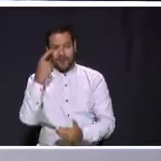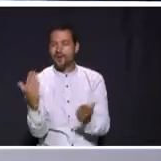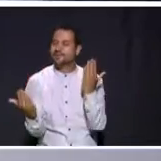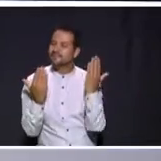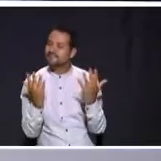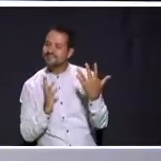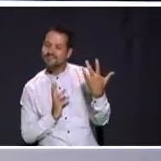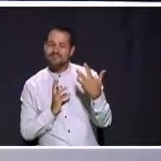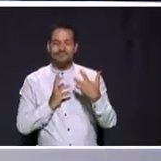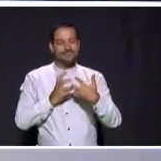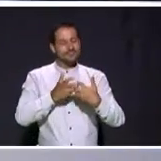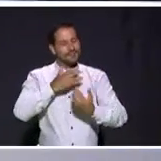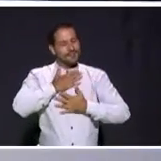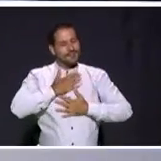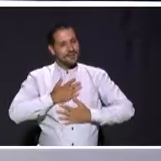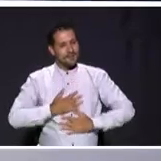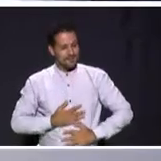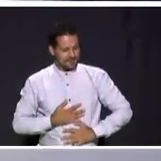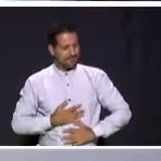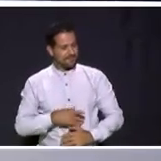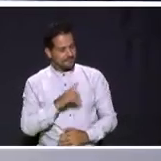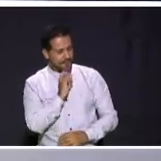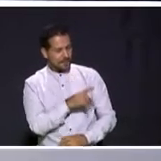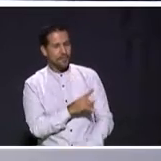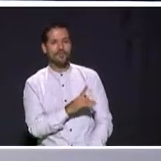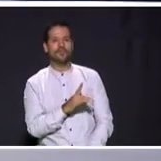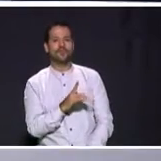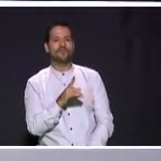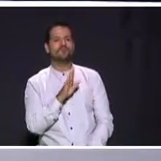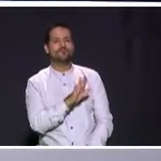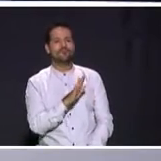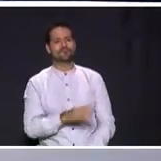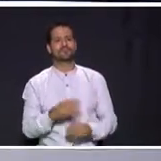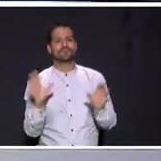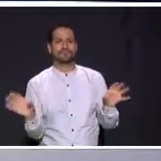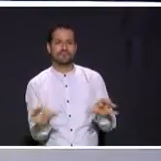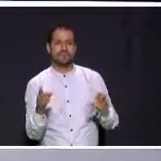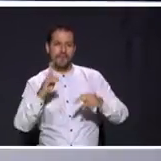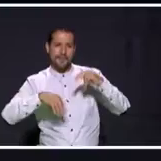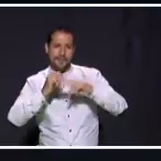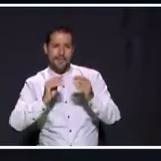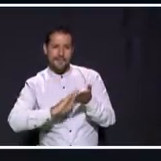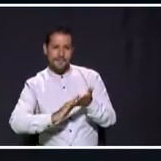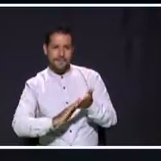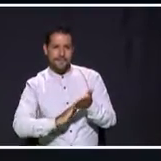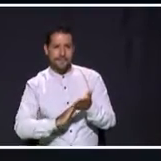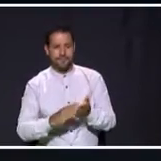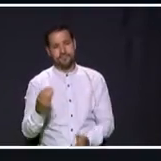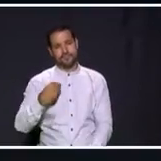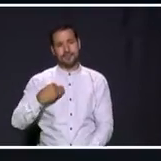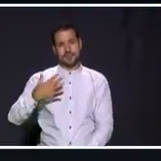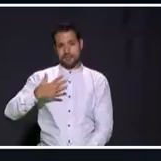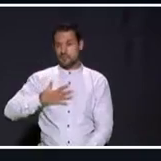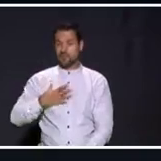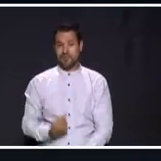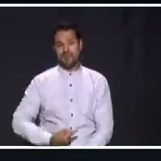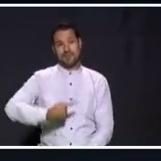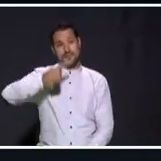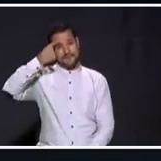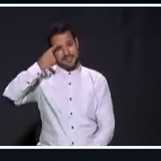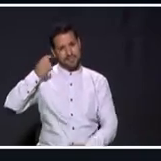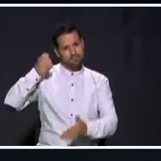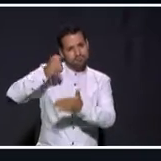doctor con esteban mejía su paquete de obras viales para el departamento en esta oportunidad estamos pensando de manera vehemente en lo